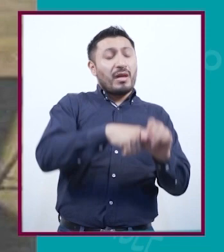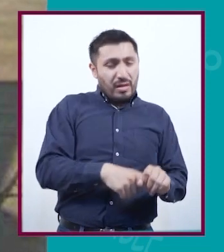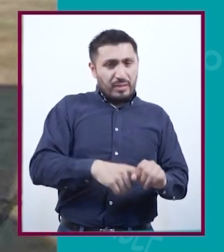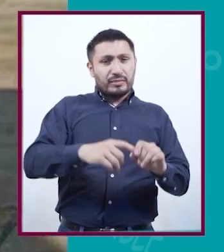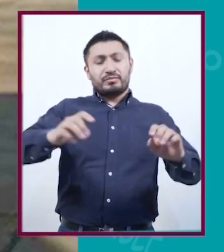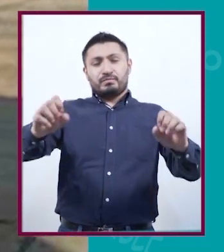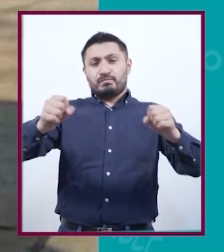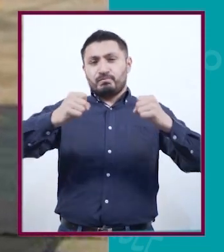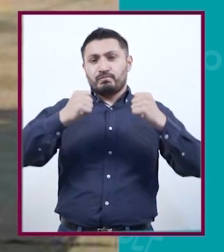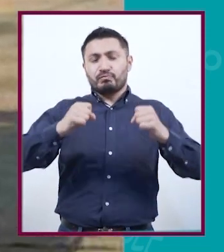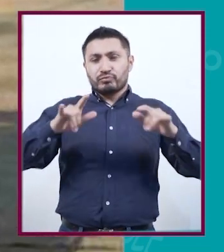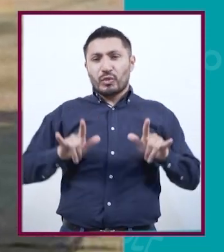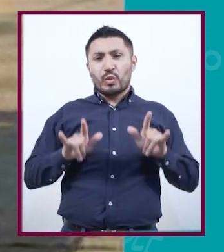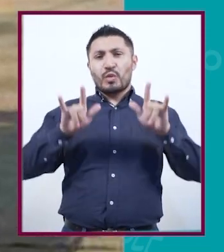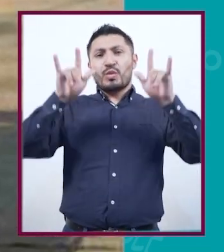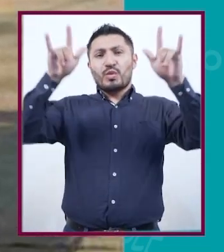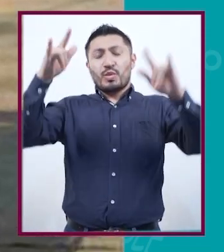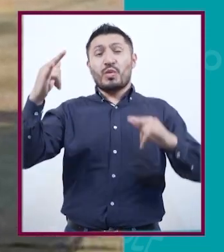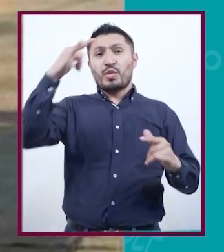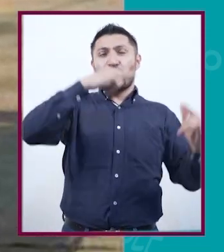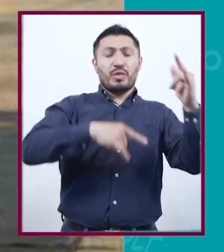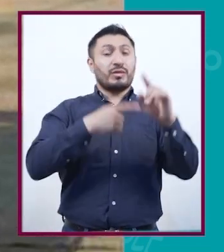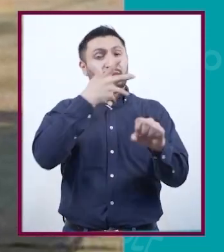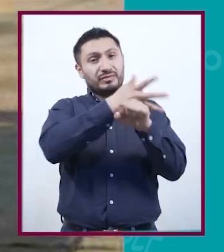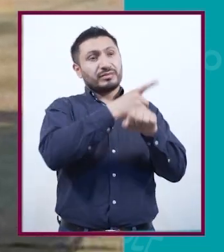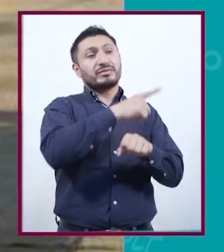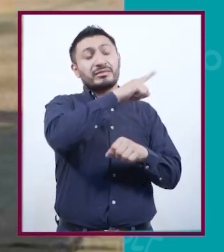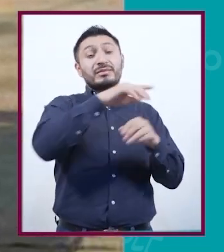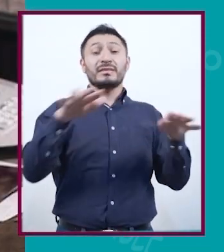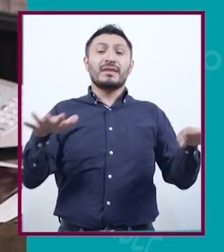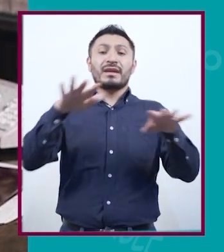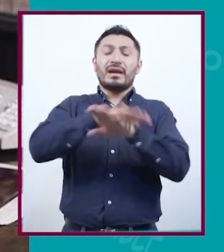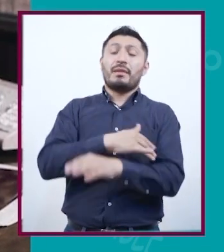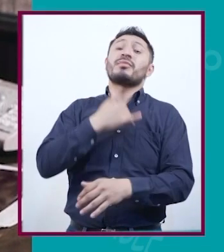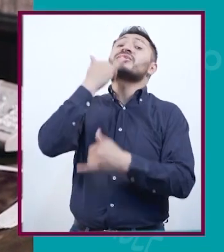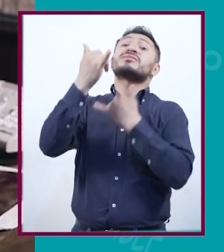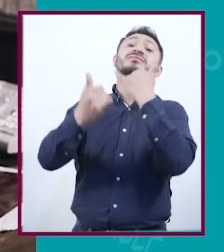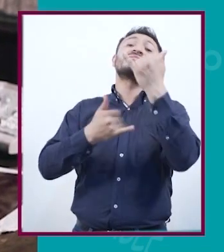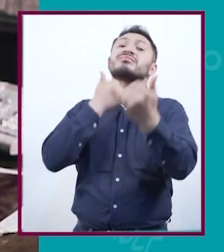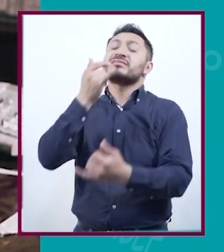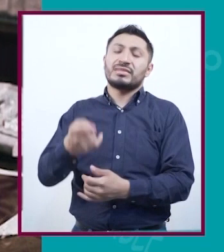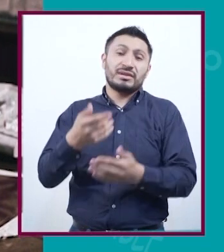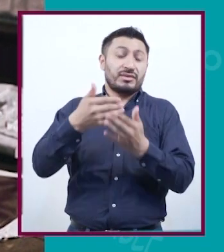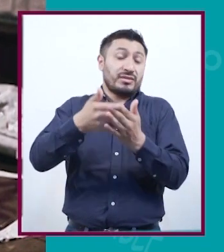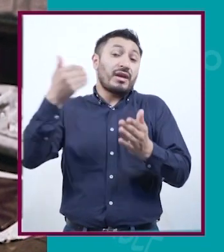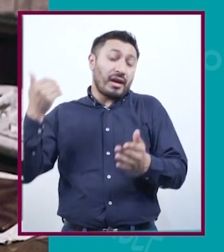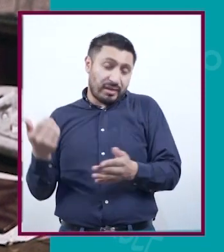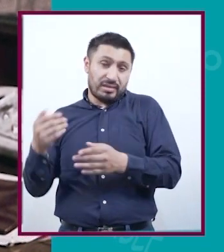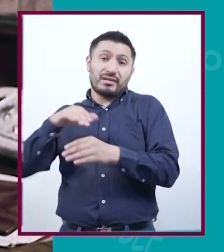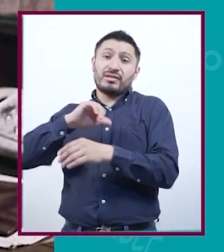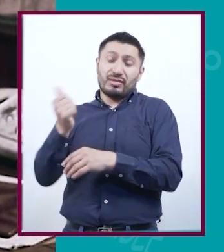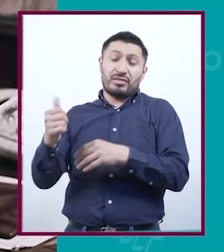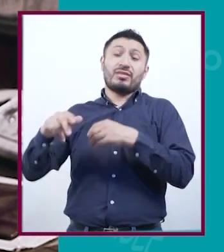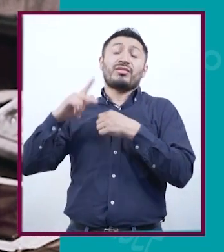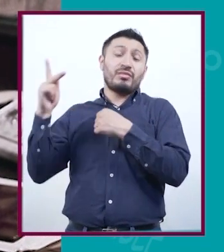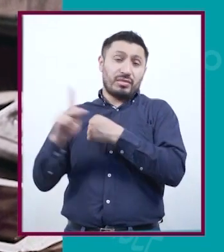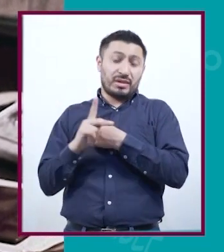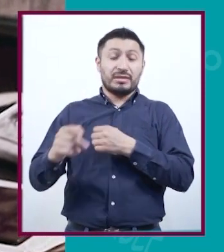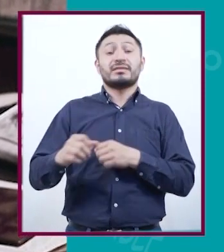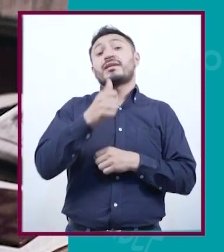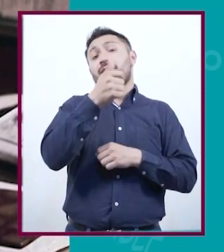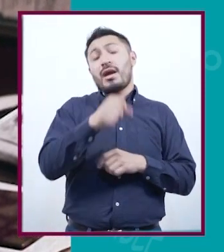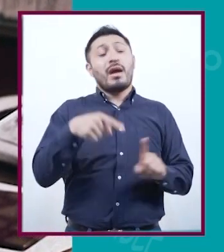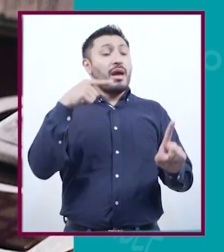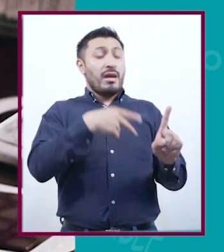colaboradores se integraron a la Fuerza Aérea estadounidense. A cambio se les eximió de toda culpa por su pasado